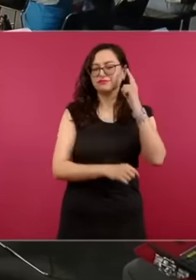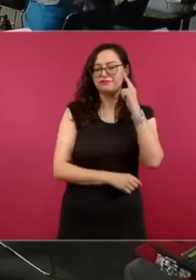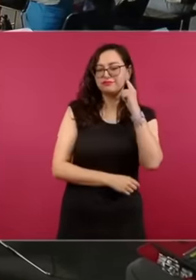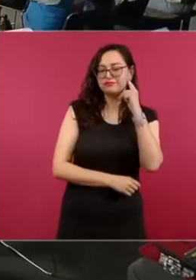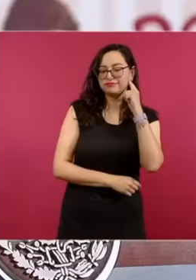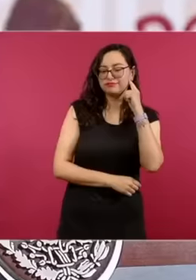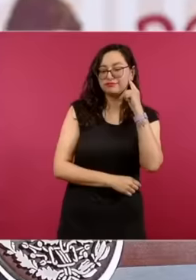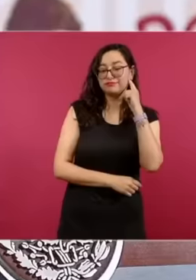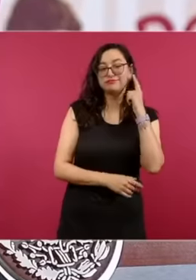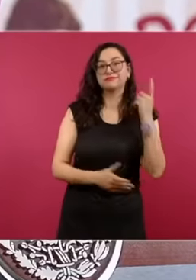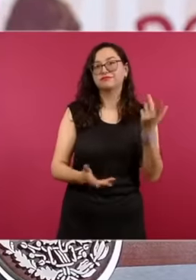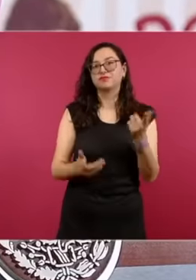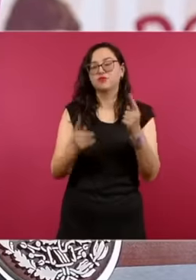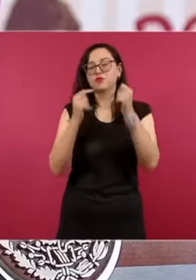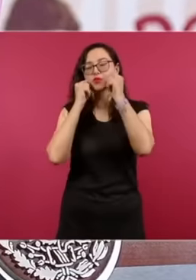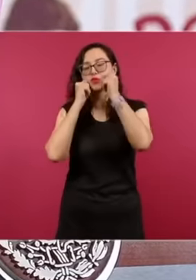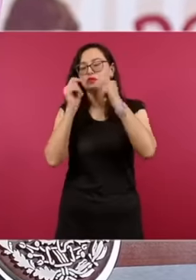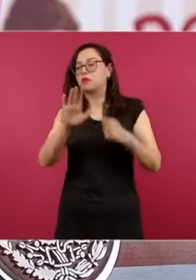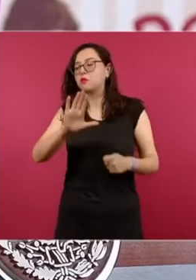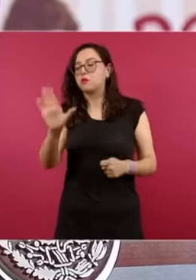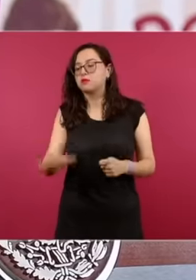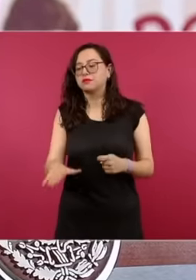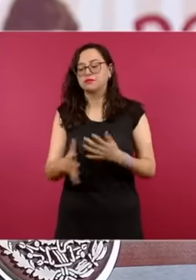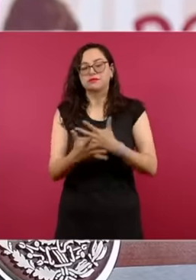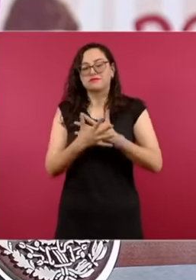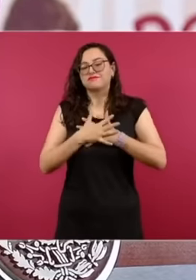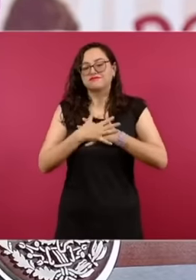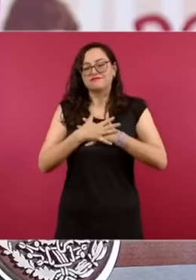hay amor eterno